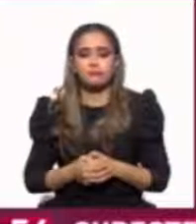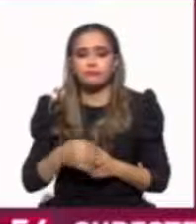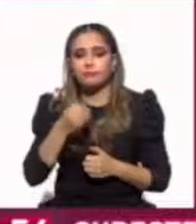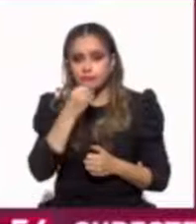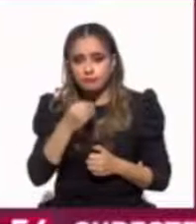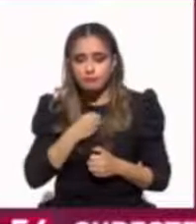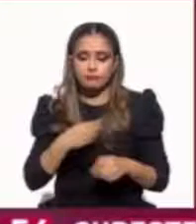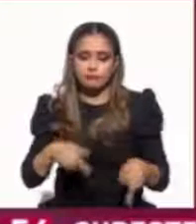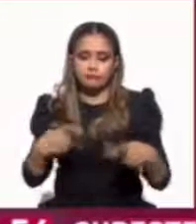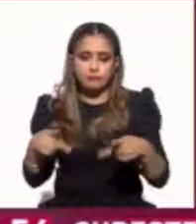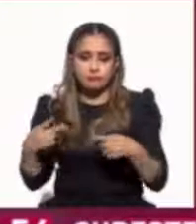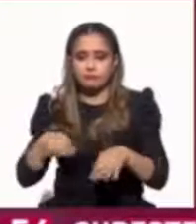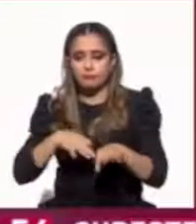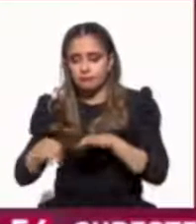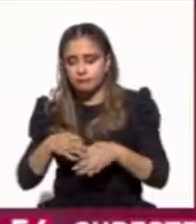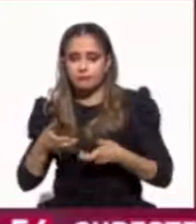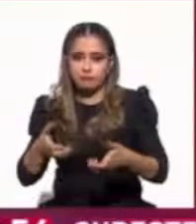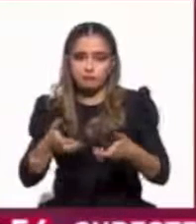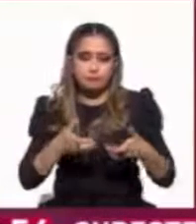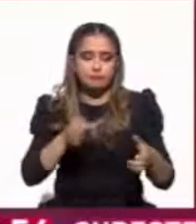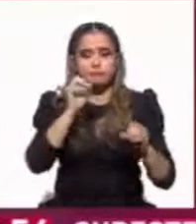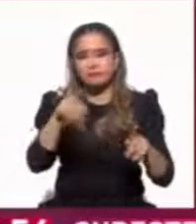más de 4 millones de personas